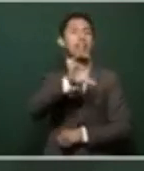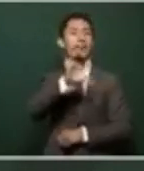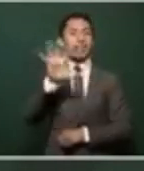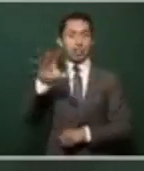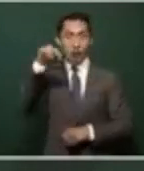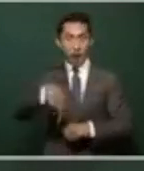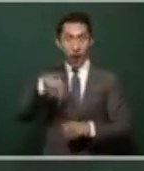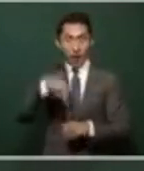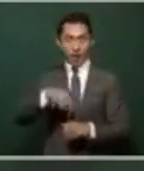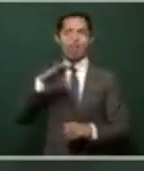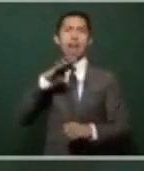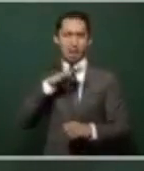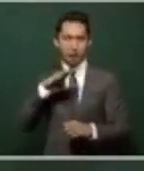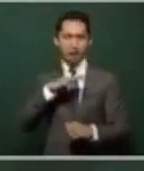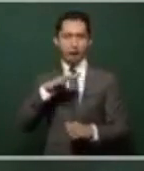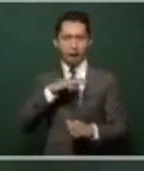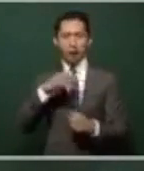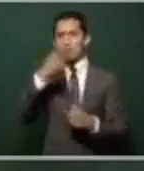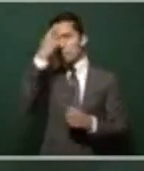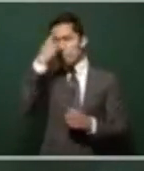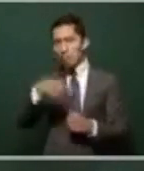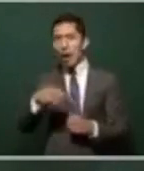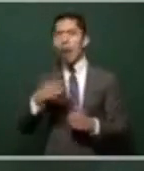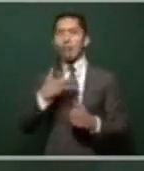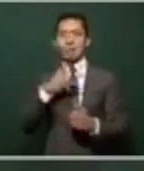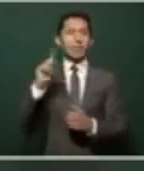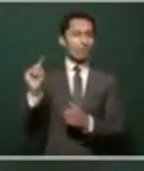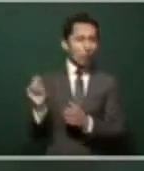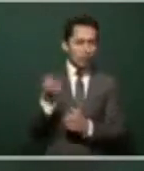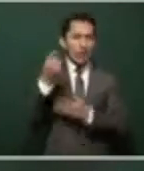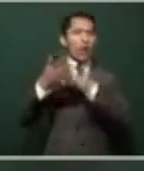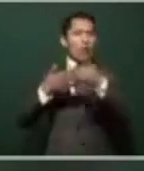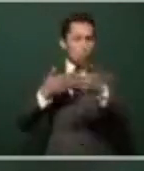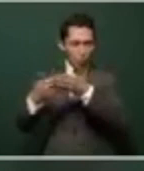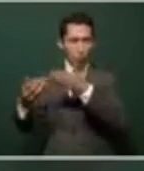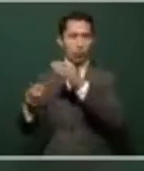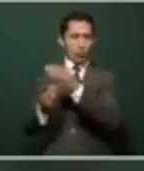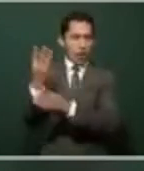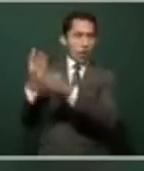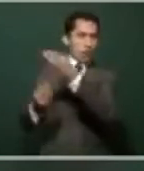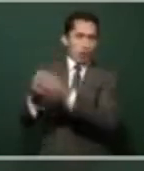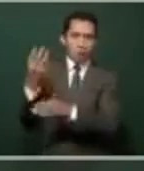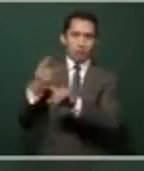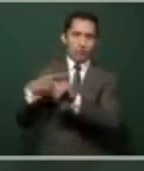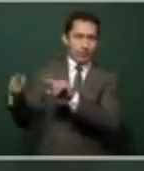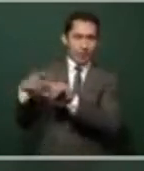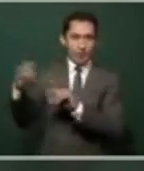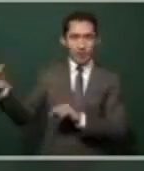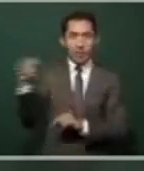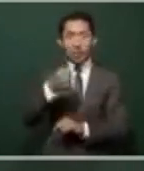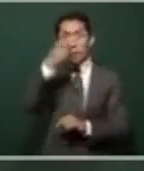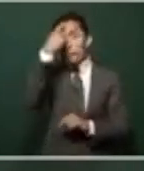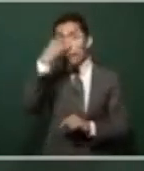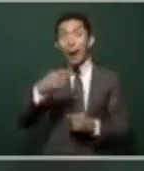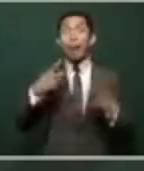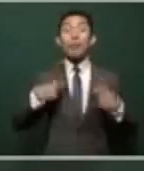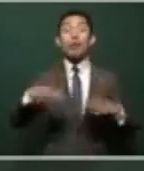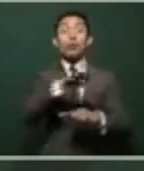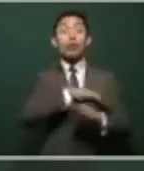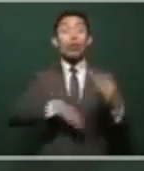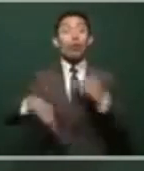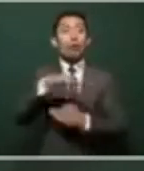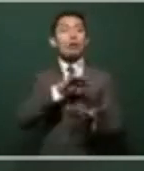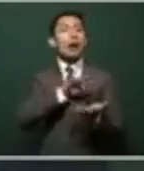poder conjuntar una serie de tecnologías para poder vigilar y para poder ayudar a la ciudadanía y